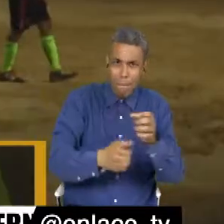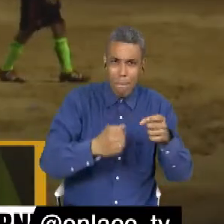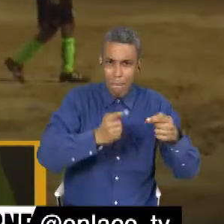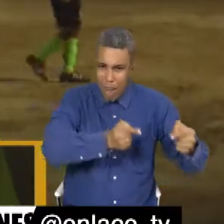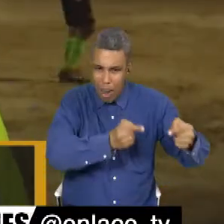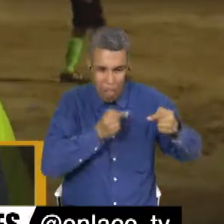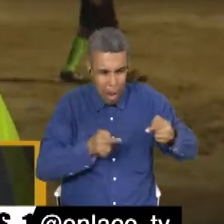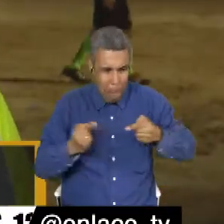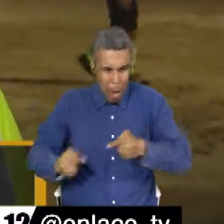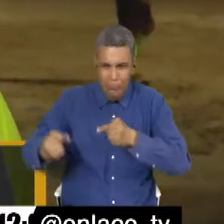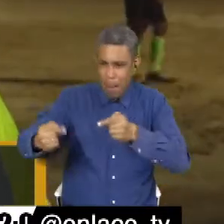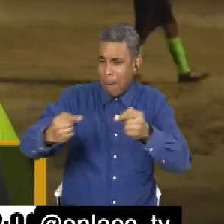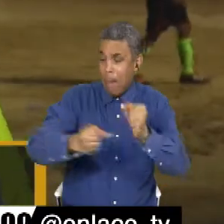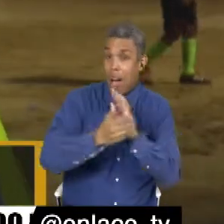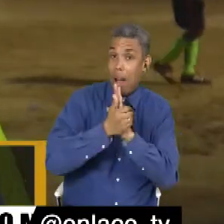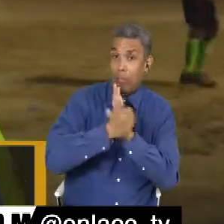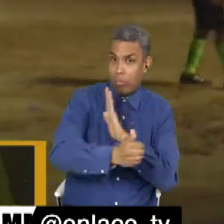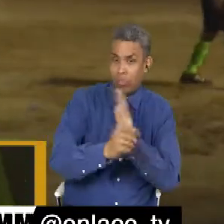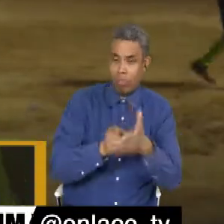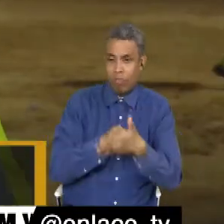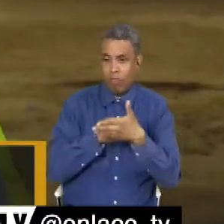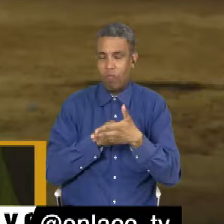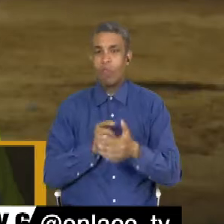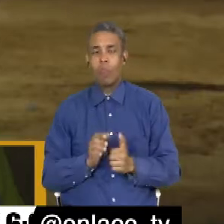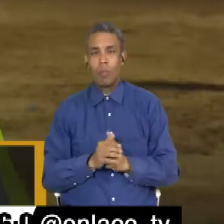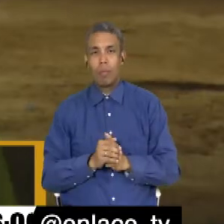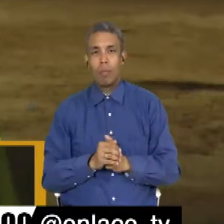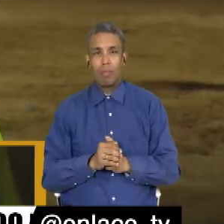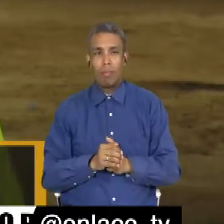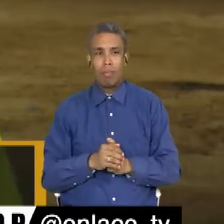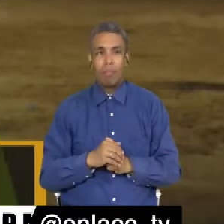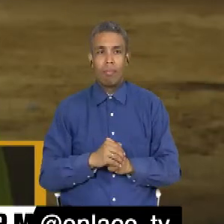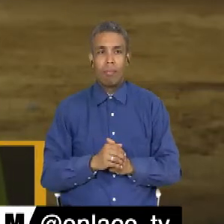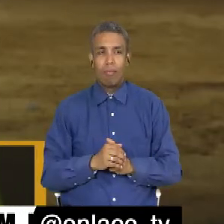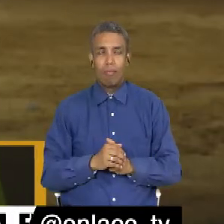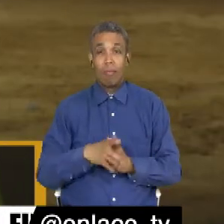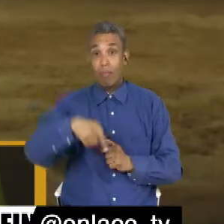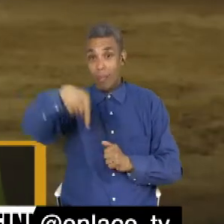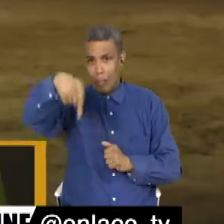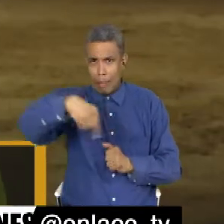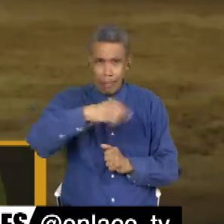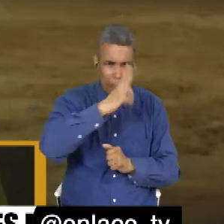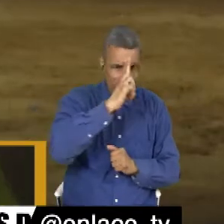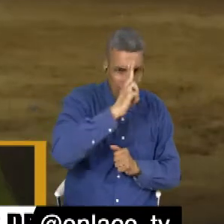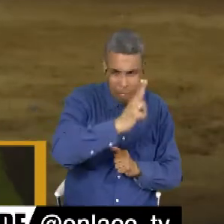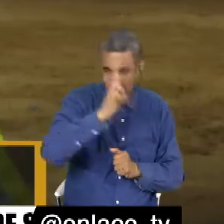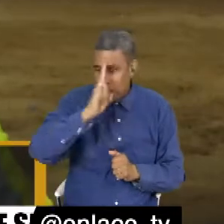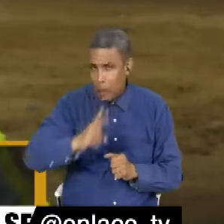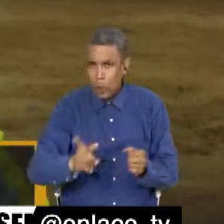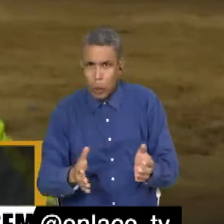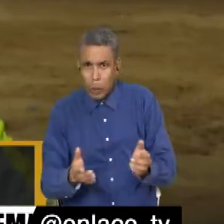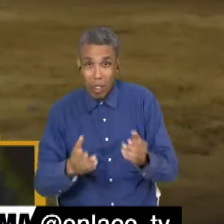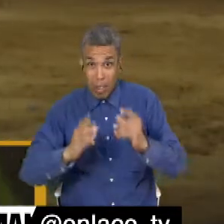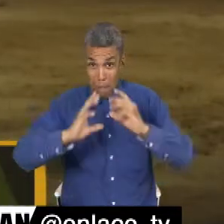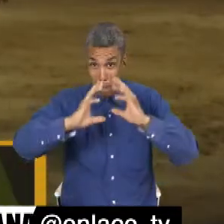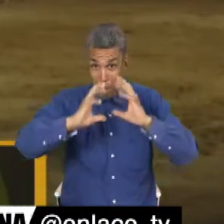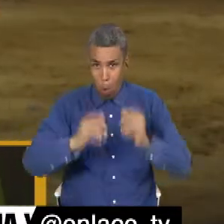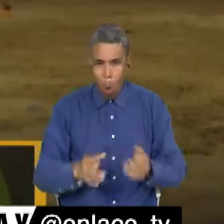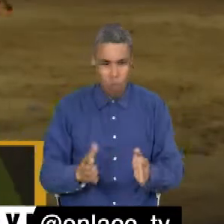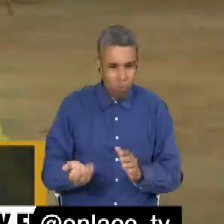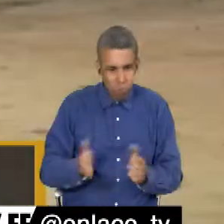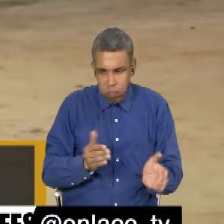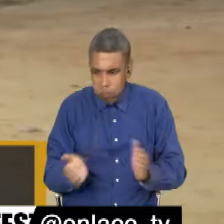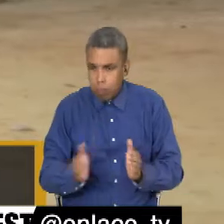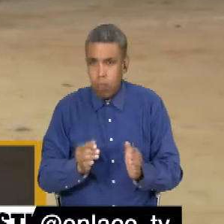Bastante competitivo, pero bueno, porque aquí se respeta bastante el trato, más que todo, que está que un fútbol es un deporte